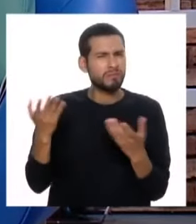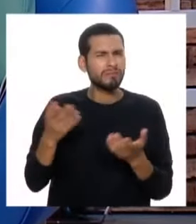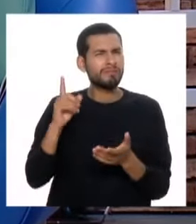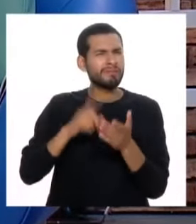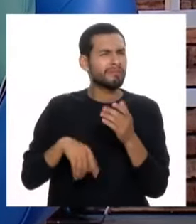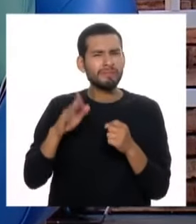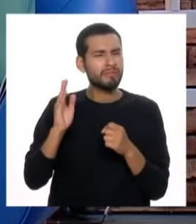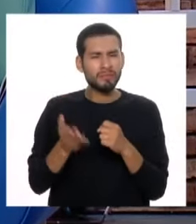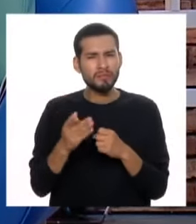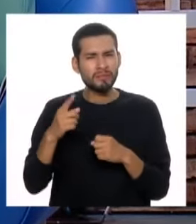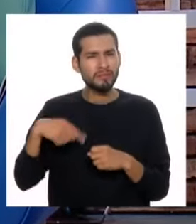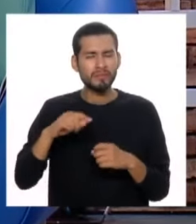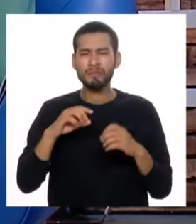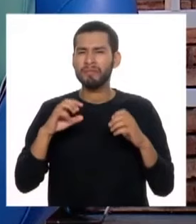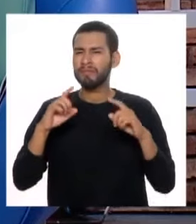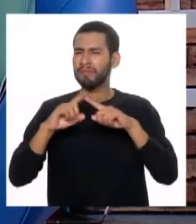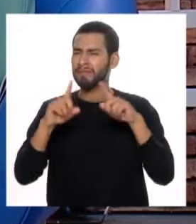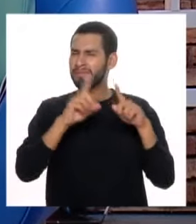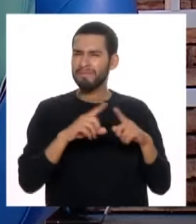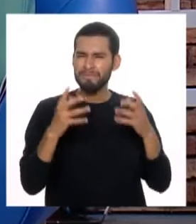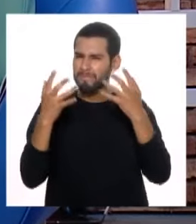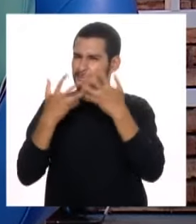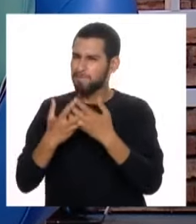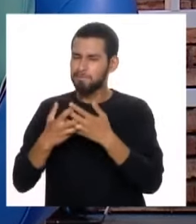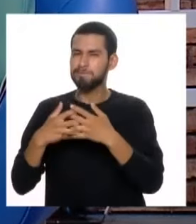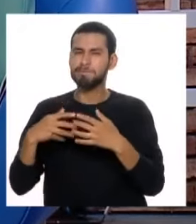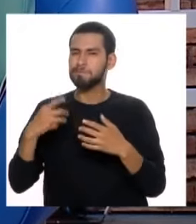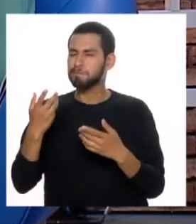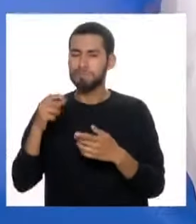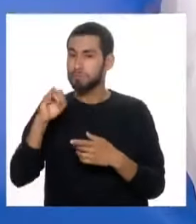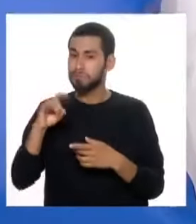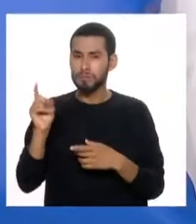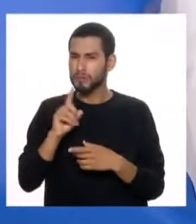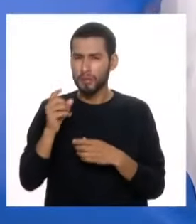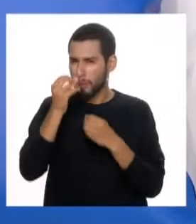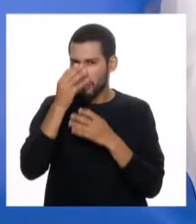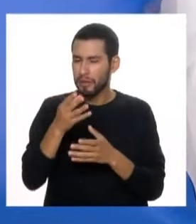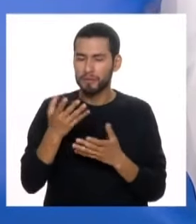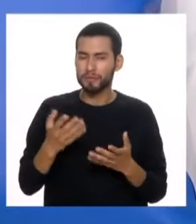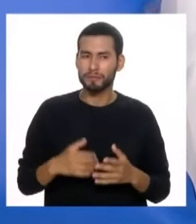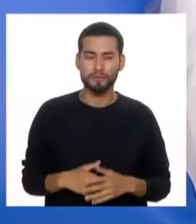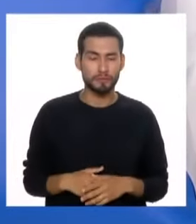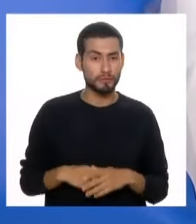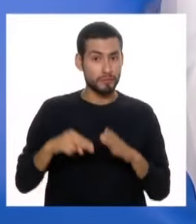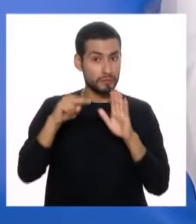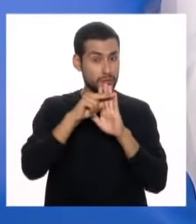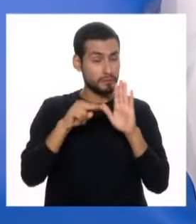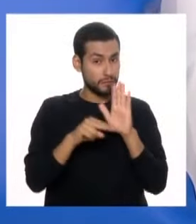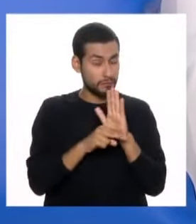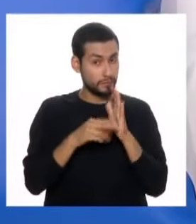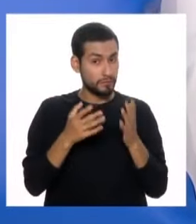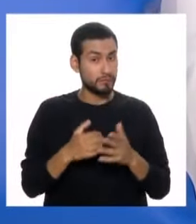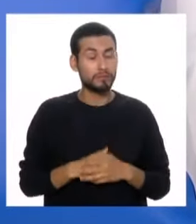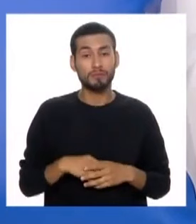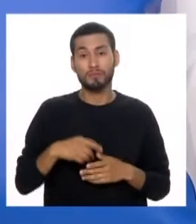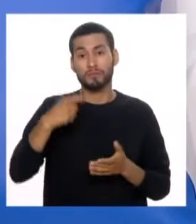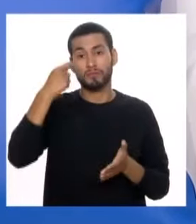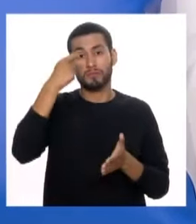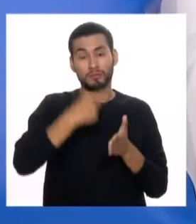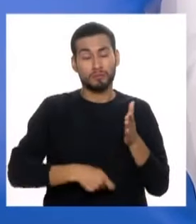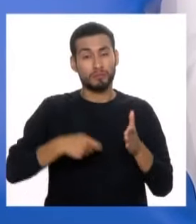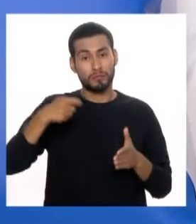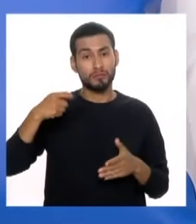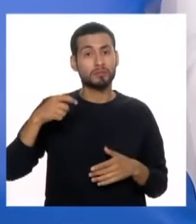sanciones que se les implanta a las empresas que no cumplen con el porcentaje? La norma establece que hay multas